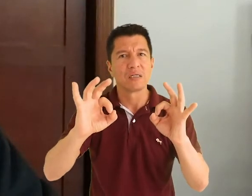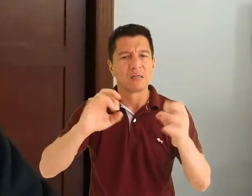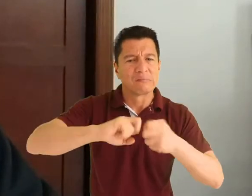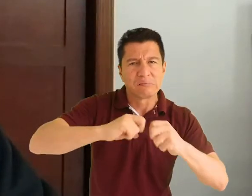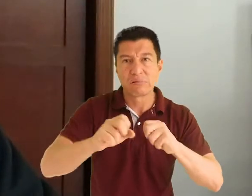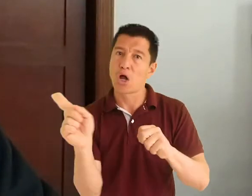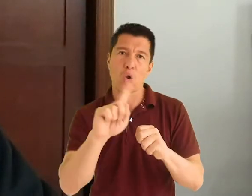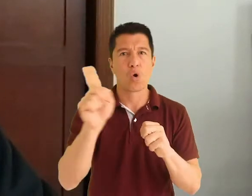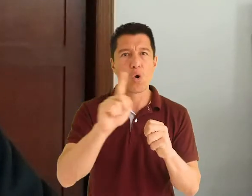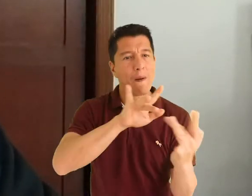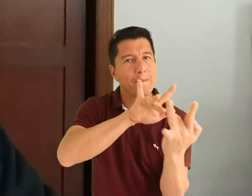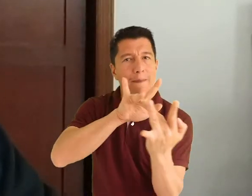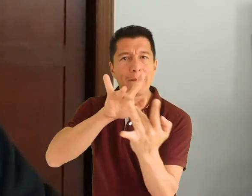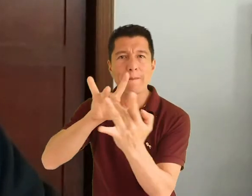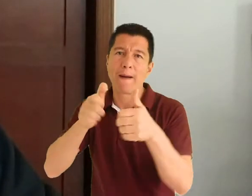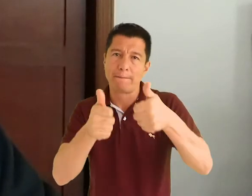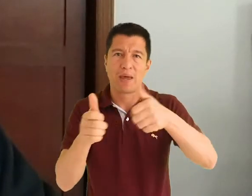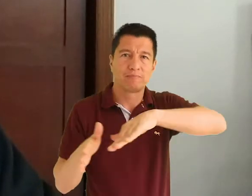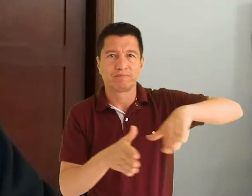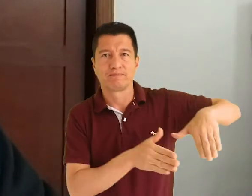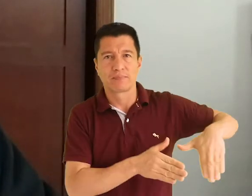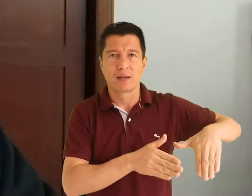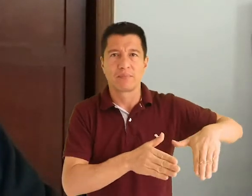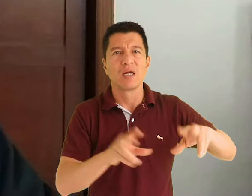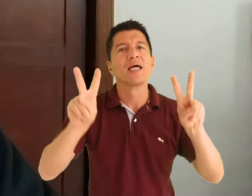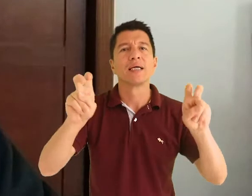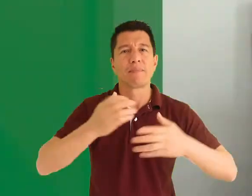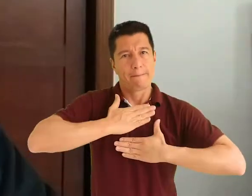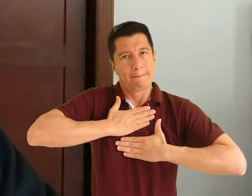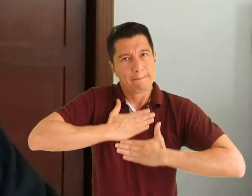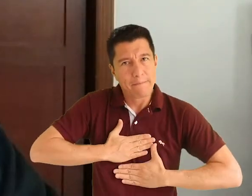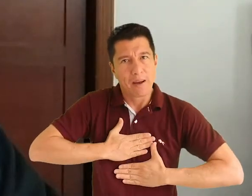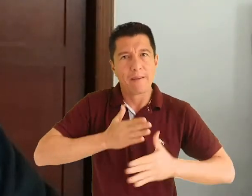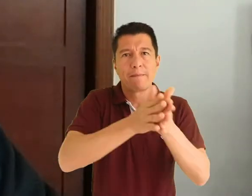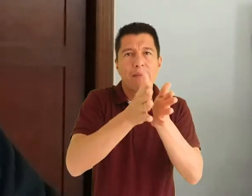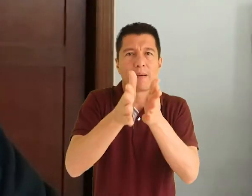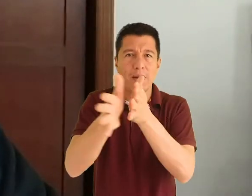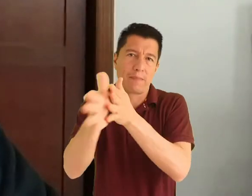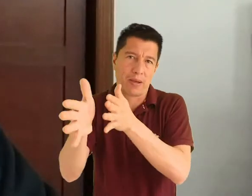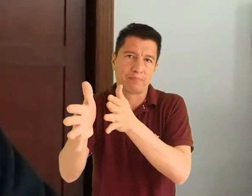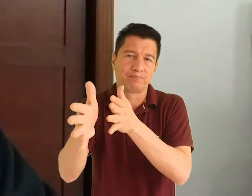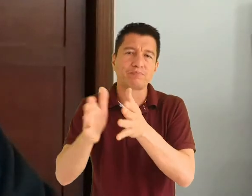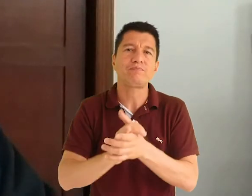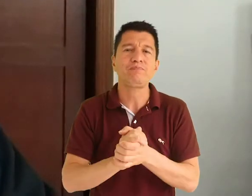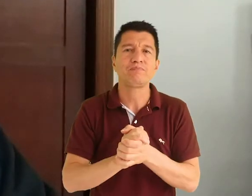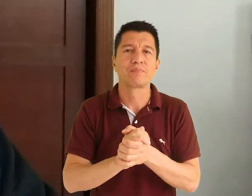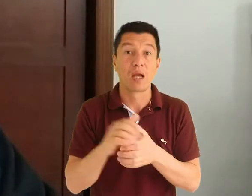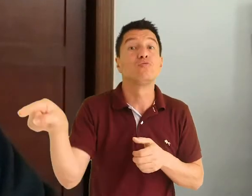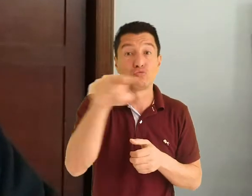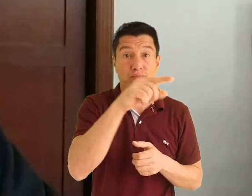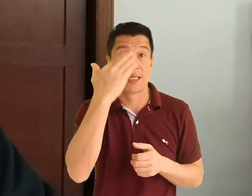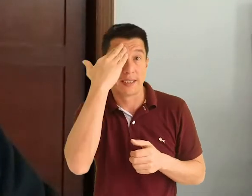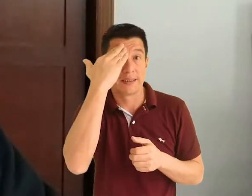contratiempos y pues que todo esté de una forma adecuada. Con respecto a bienestar, quiero